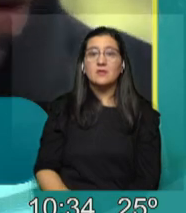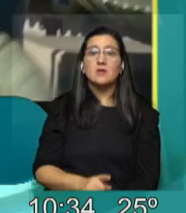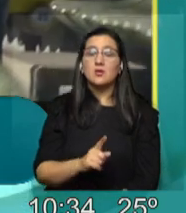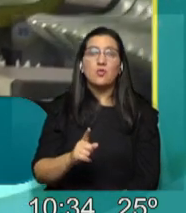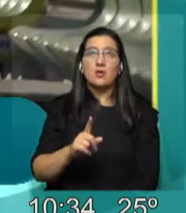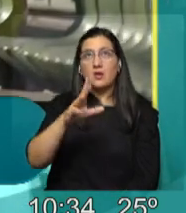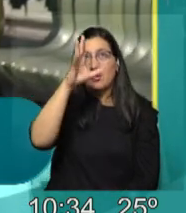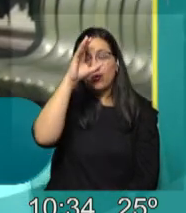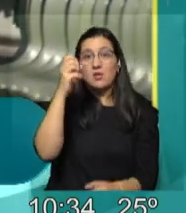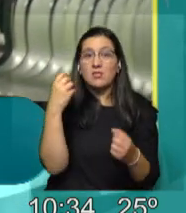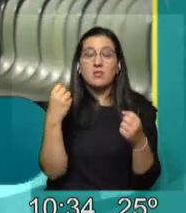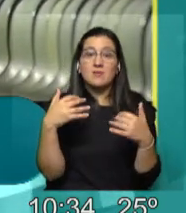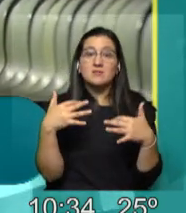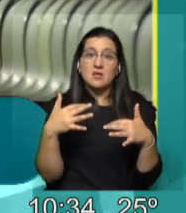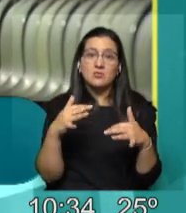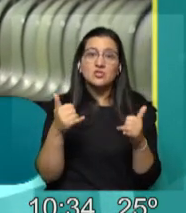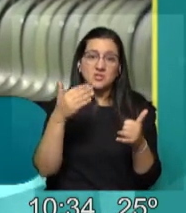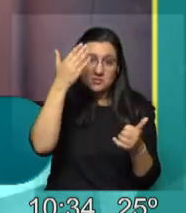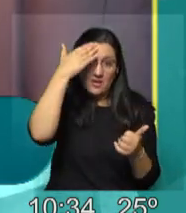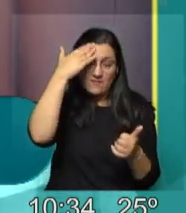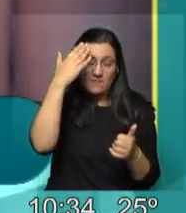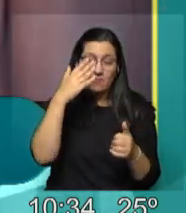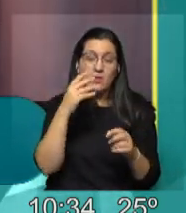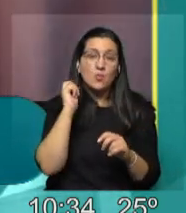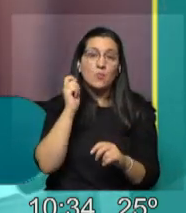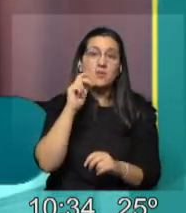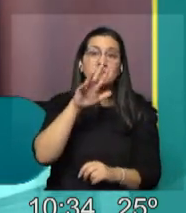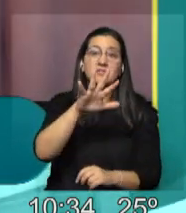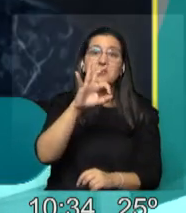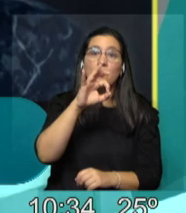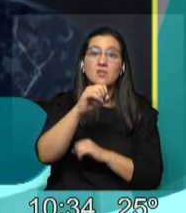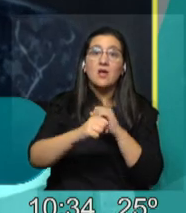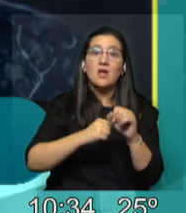andar recordando mucho el asunto. Bueno, para los 50 años de aquel hecho,